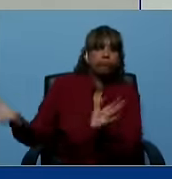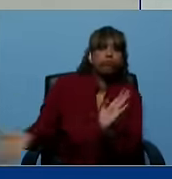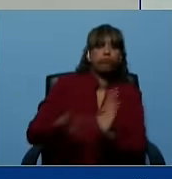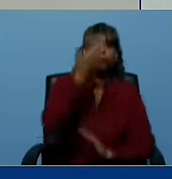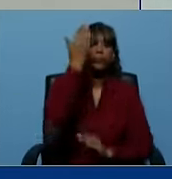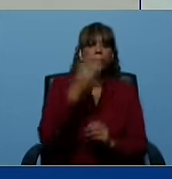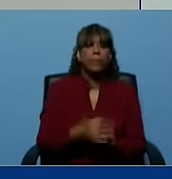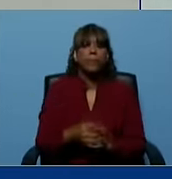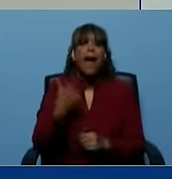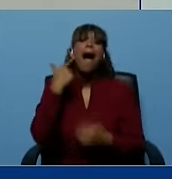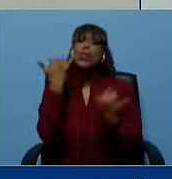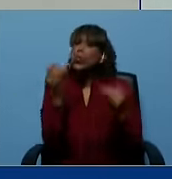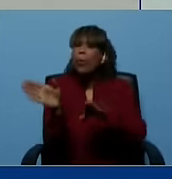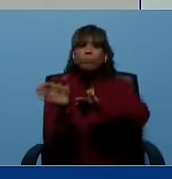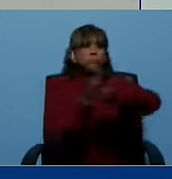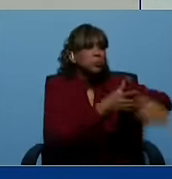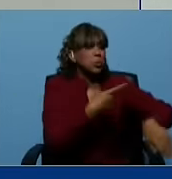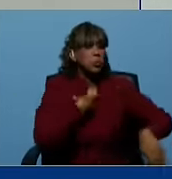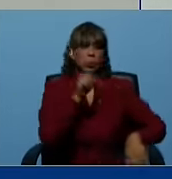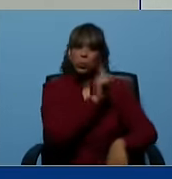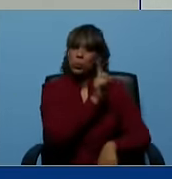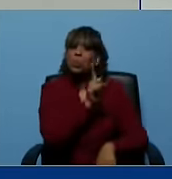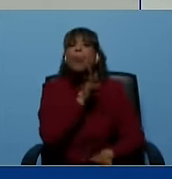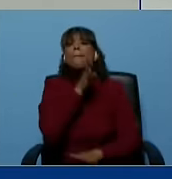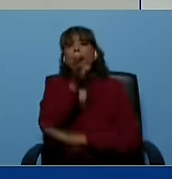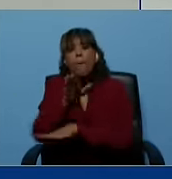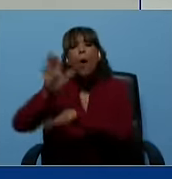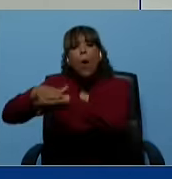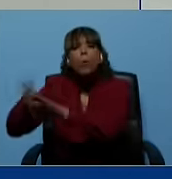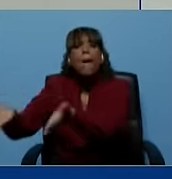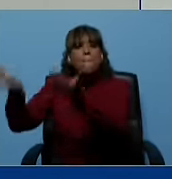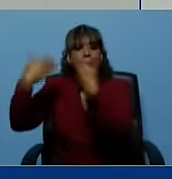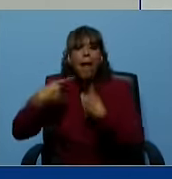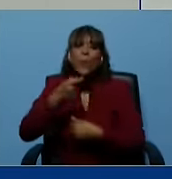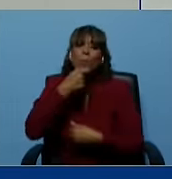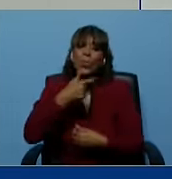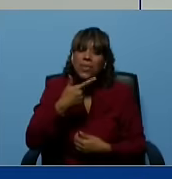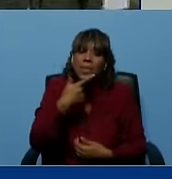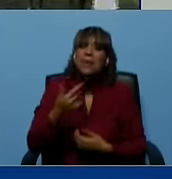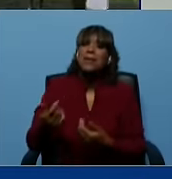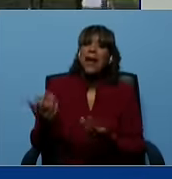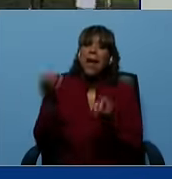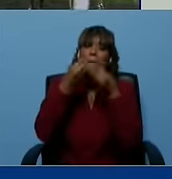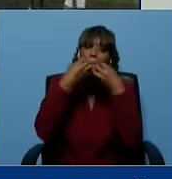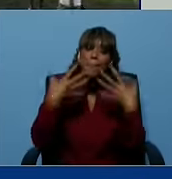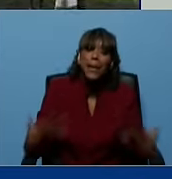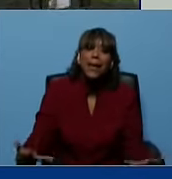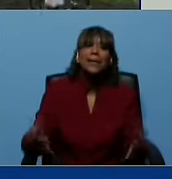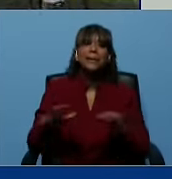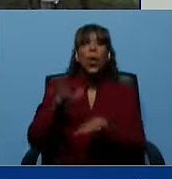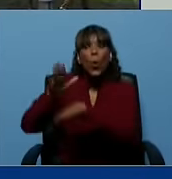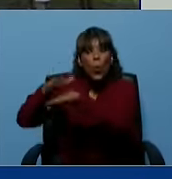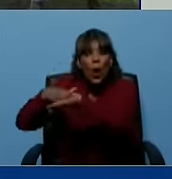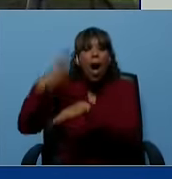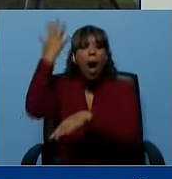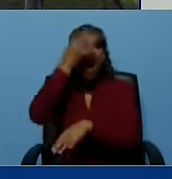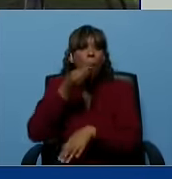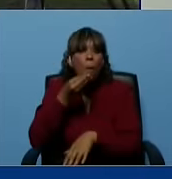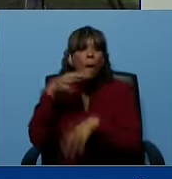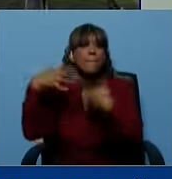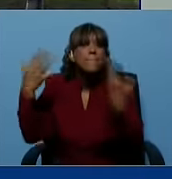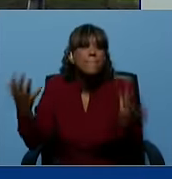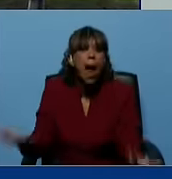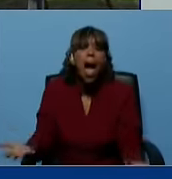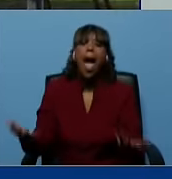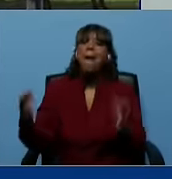Nosotros convocamos a la juventud a lo grande, a lo bello, a lo hermoso. Convocó a la juventud